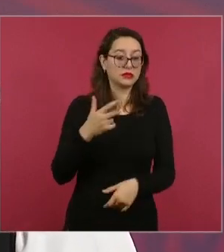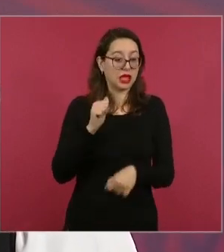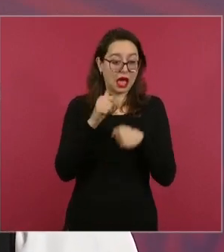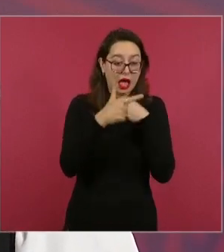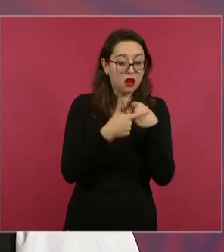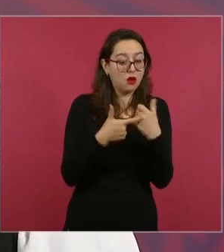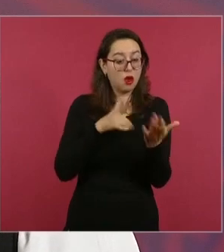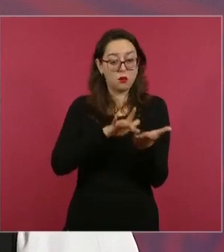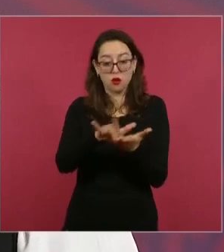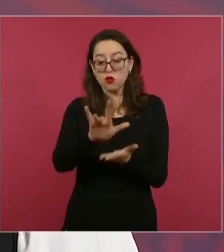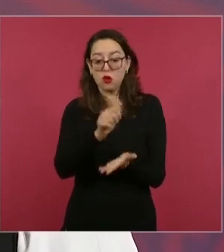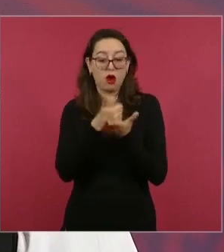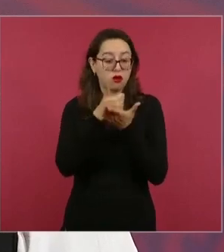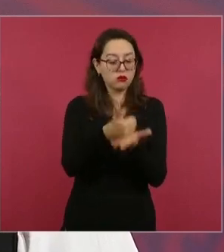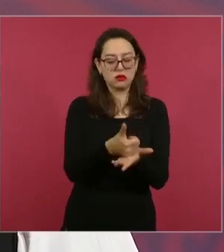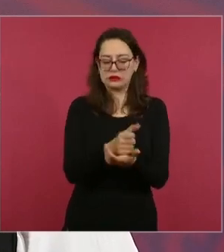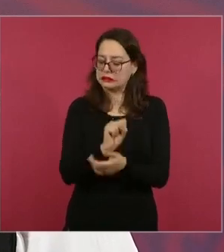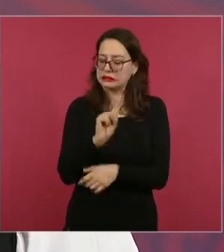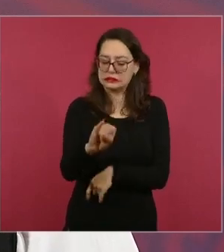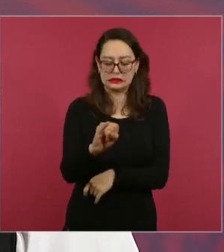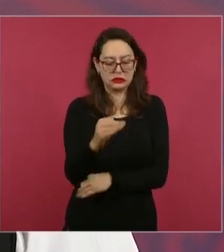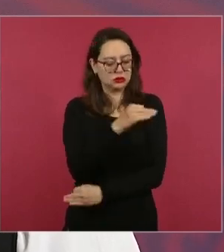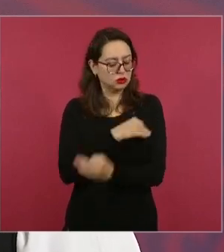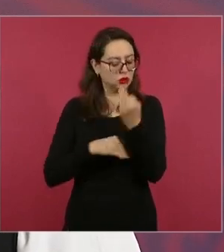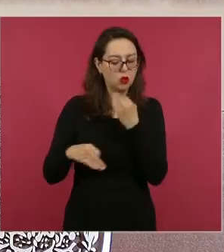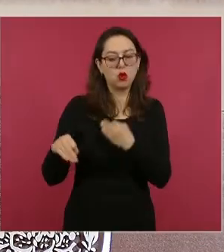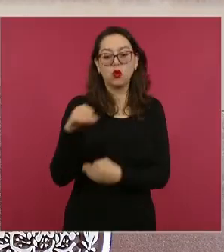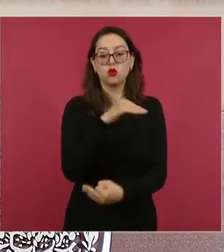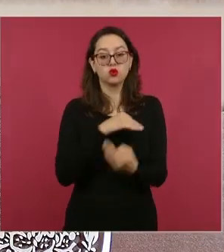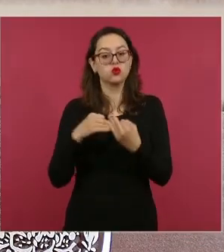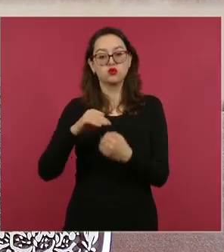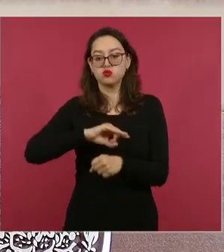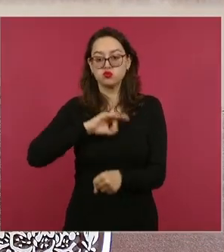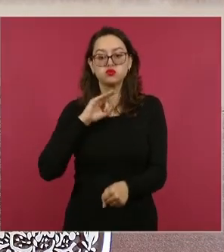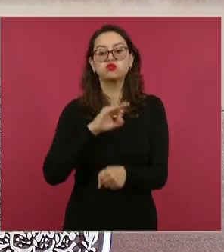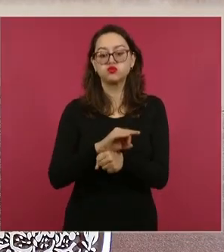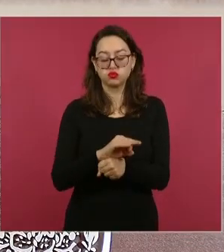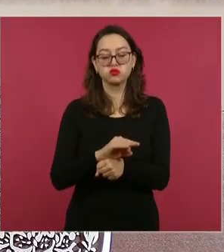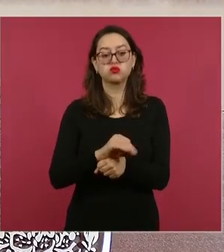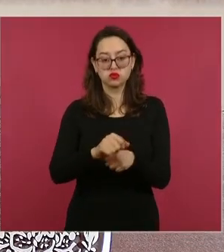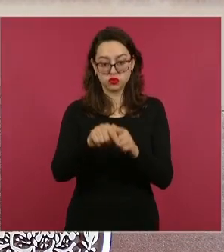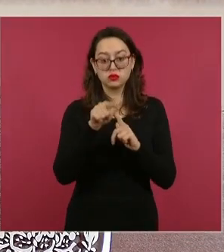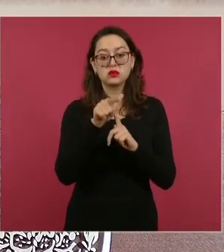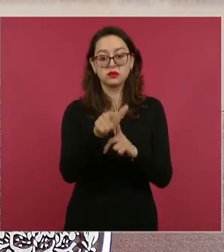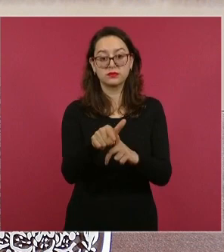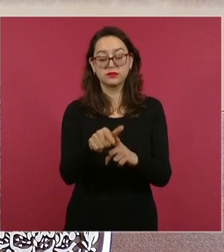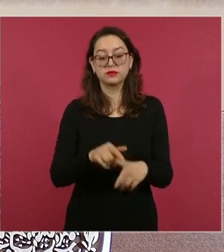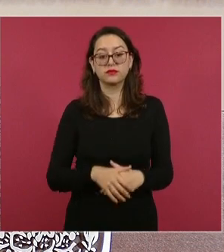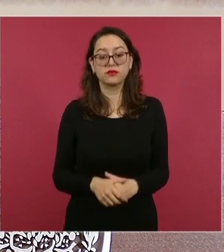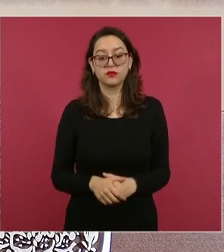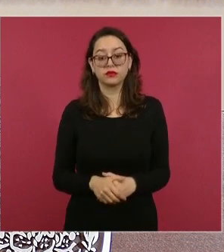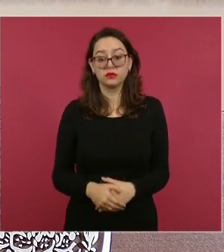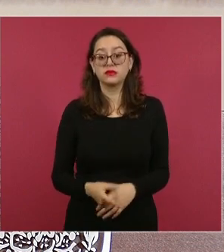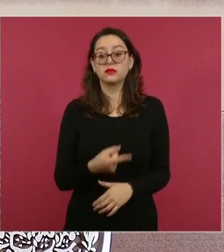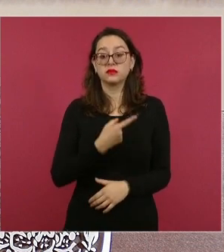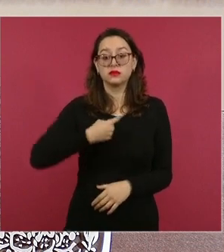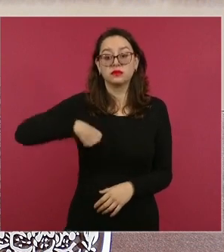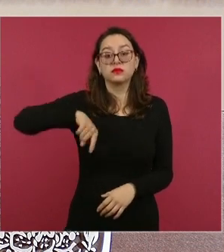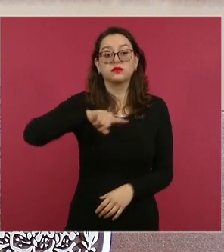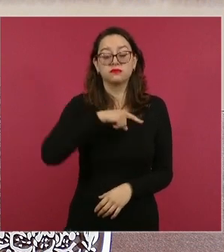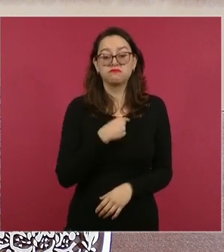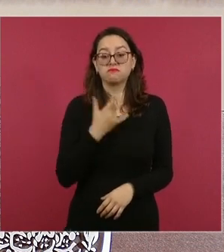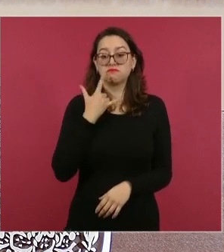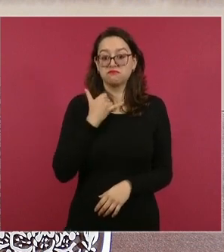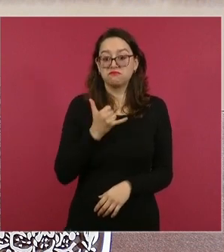solidaridad y por su supuesto todo el respaldo y todo el apoyo estamos reforzando el